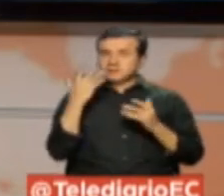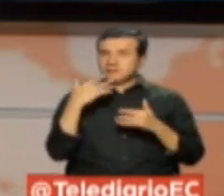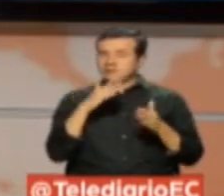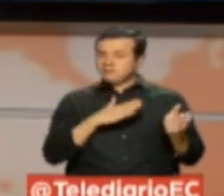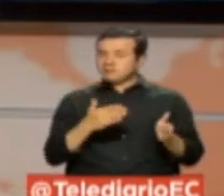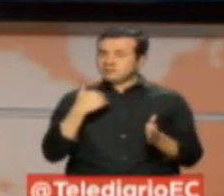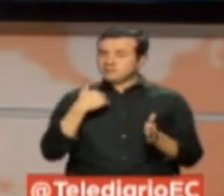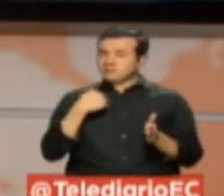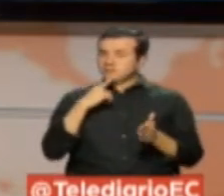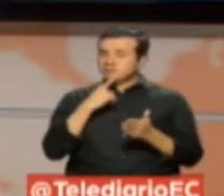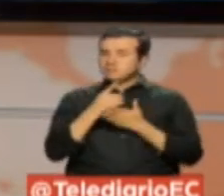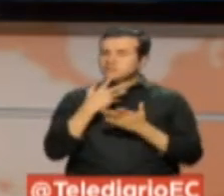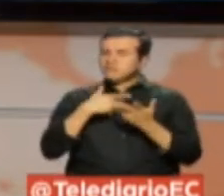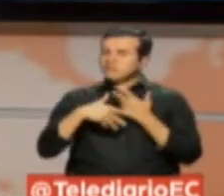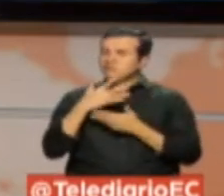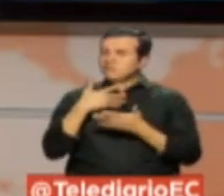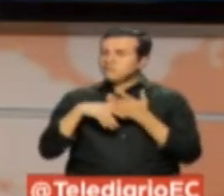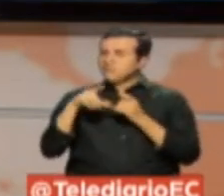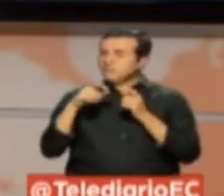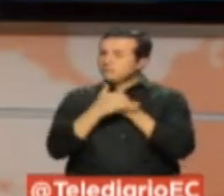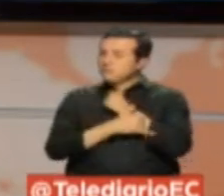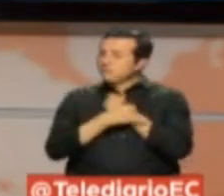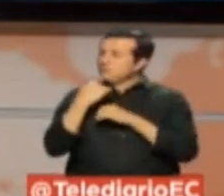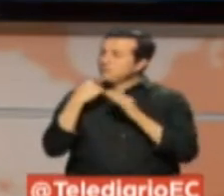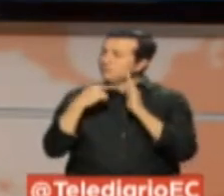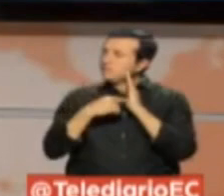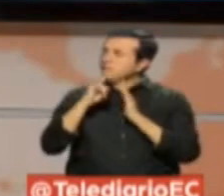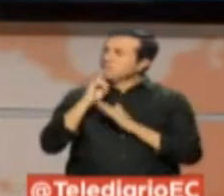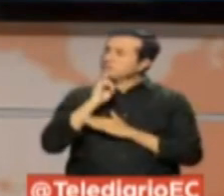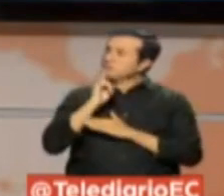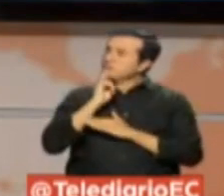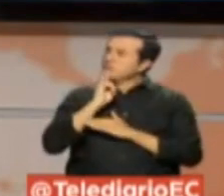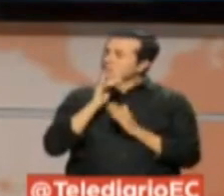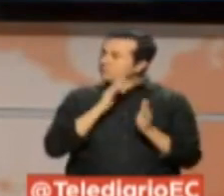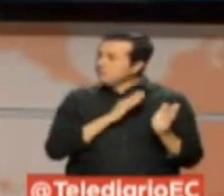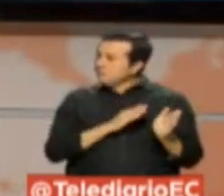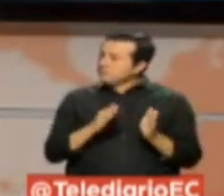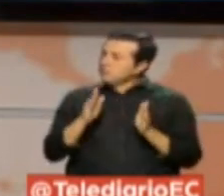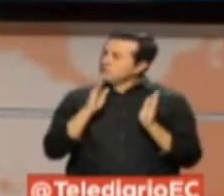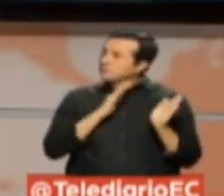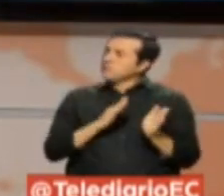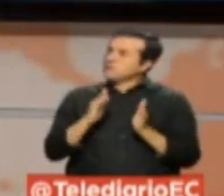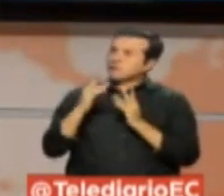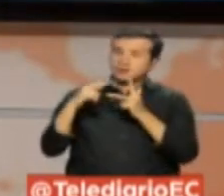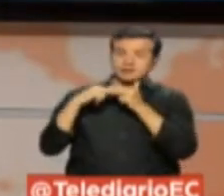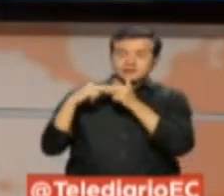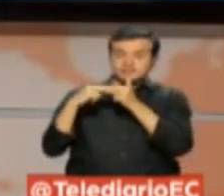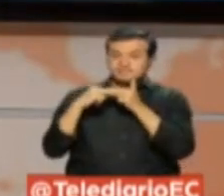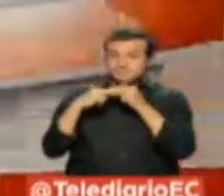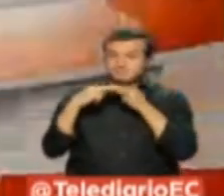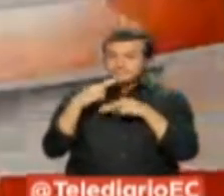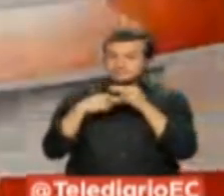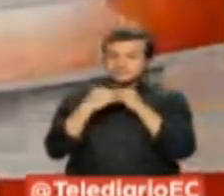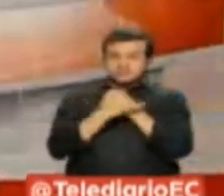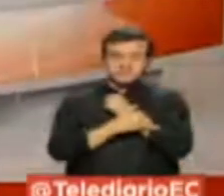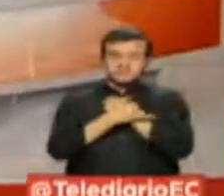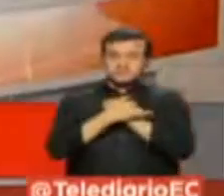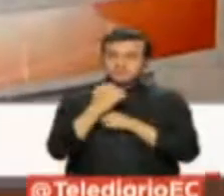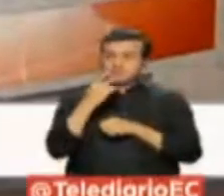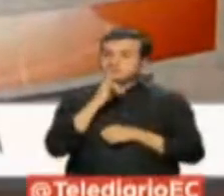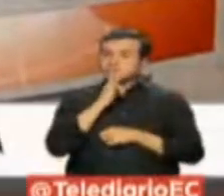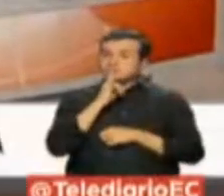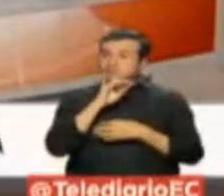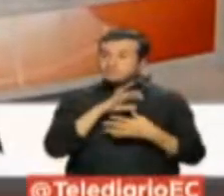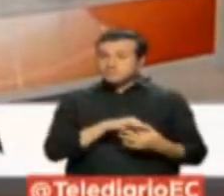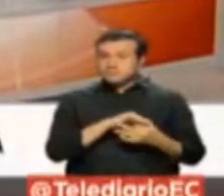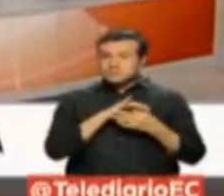también acercamientos con algunos otros países como Estados Unidos, que se ha tratado de mejorar la relación comercial, la relación diplomática con